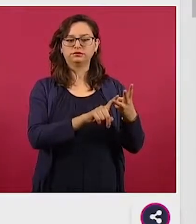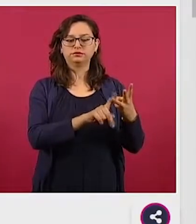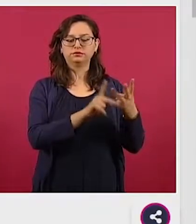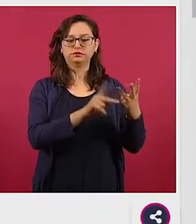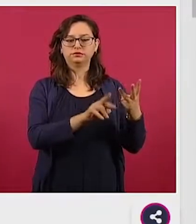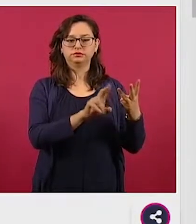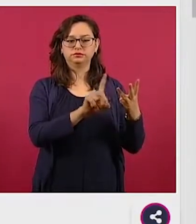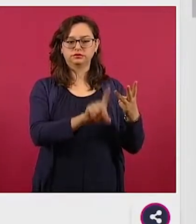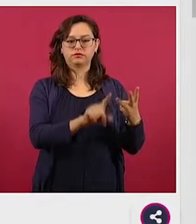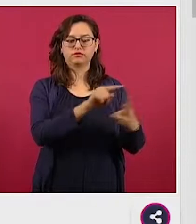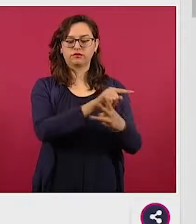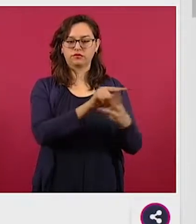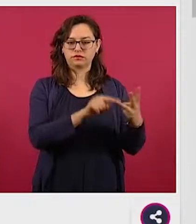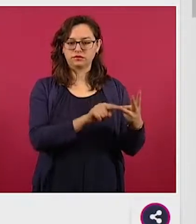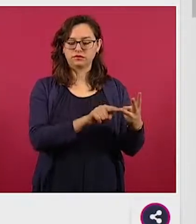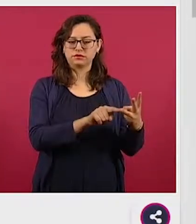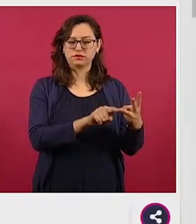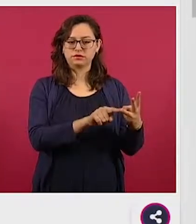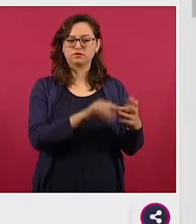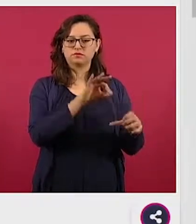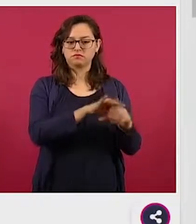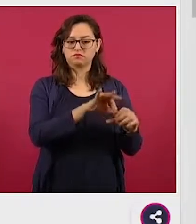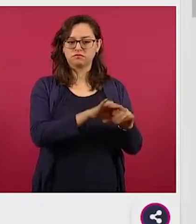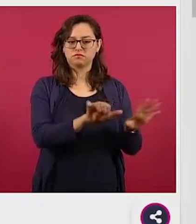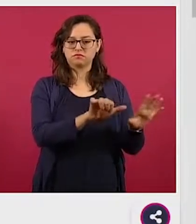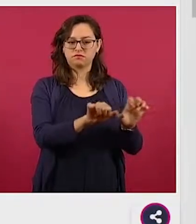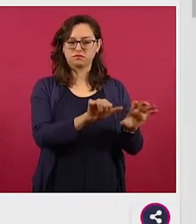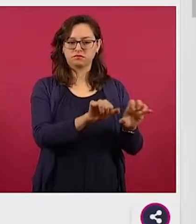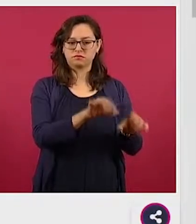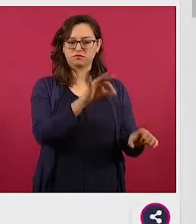Así es, ¿verdad? Sí. Y